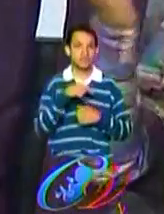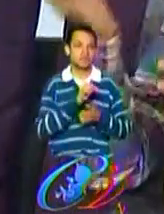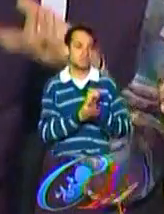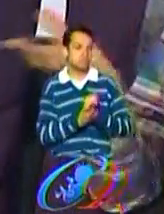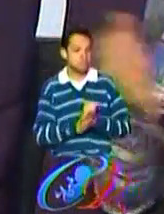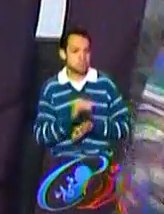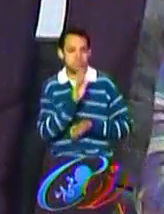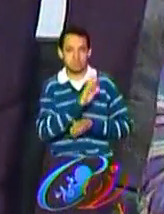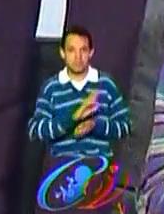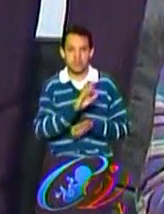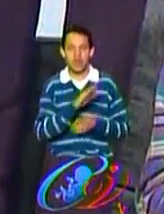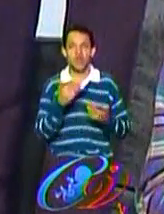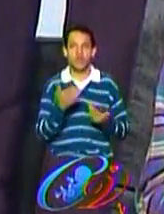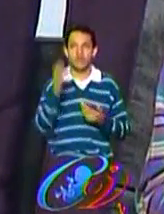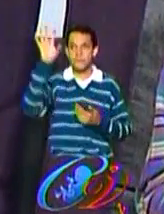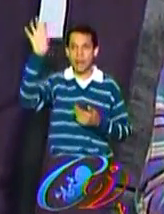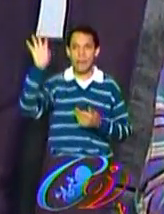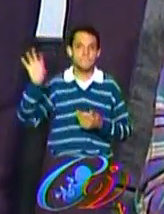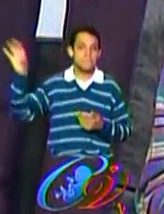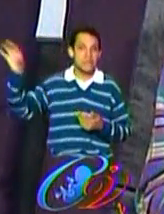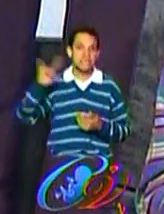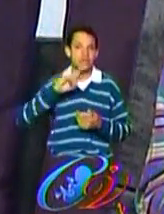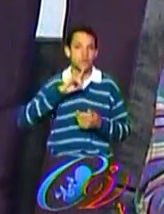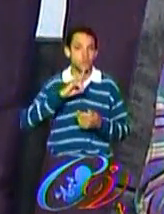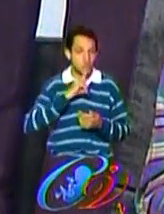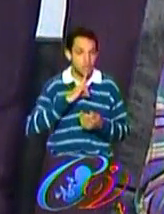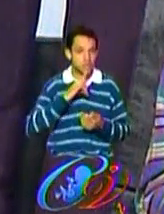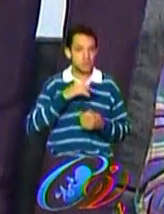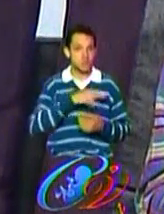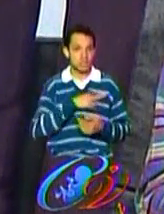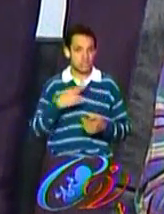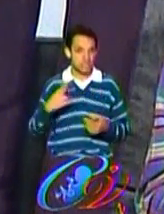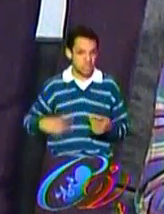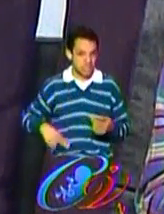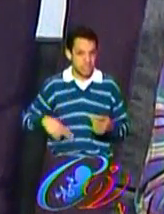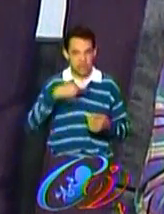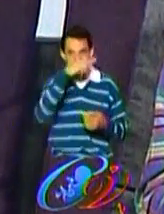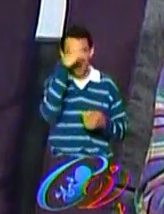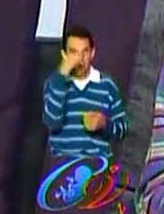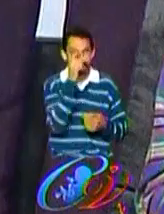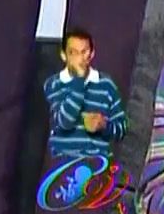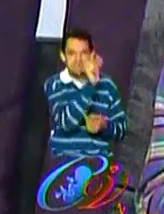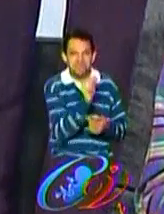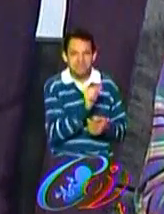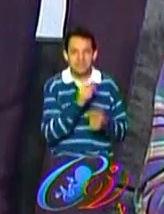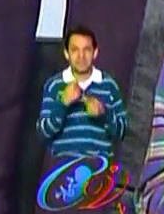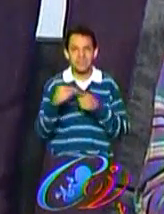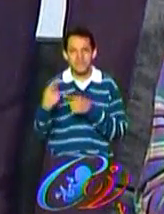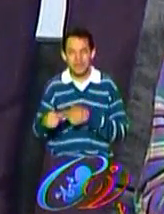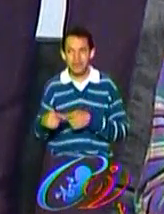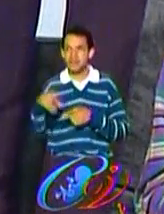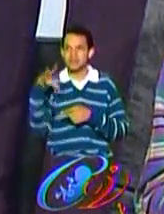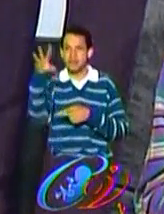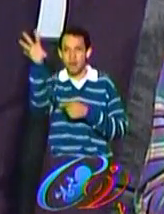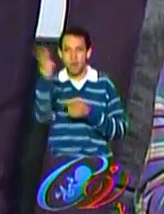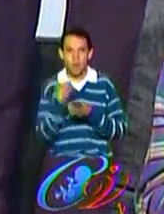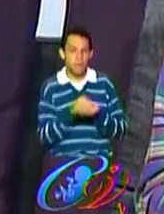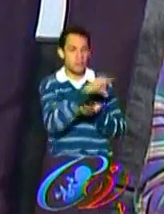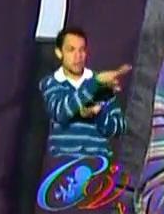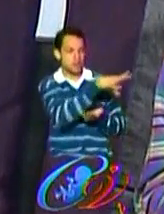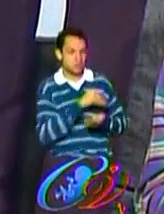están siendo utilizadas en los Estados Unidos, en Taiwán, en el Oriente, en fin, unas ayudas